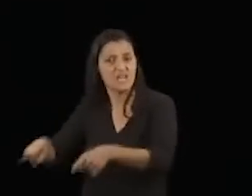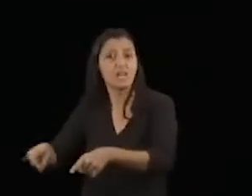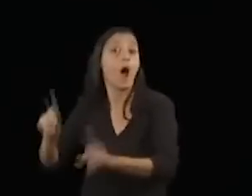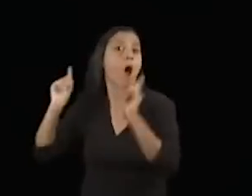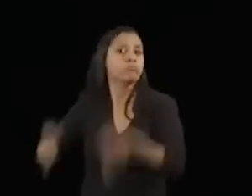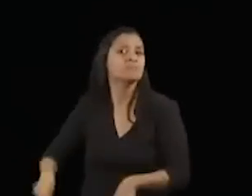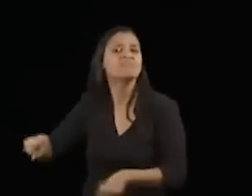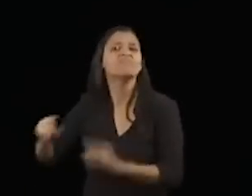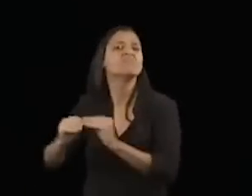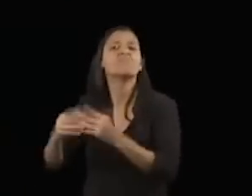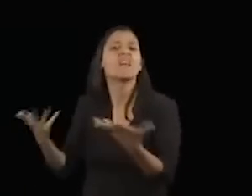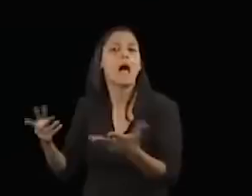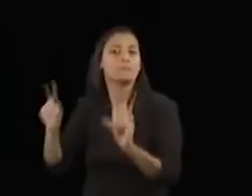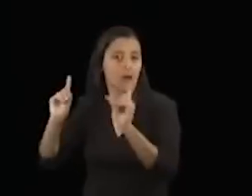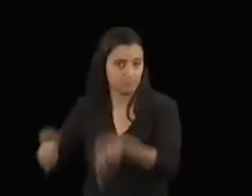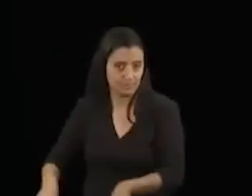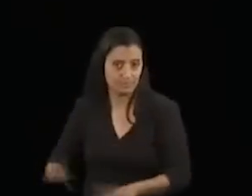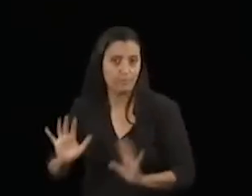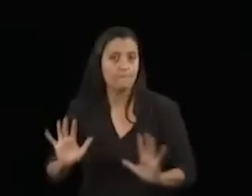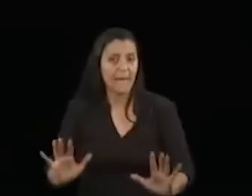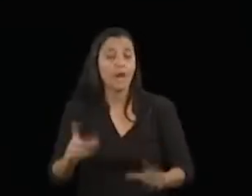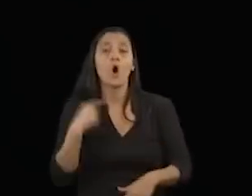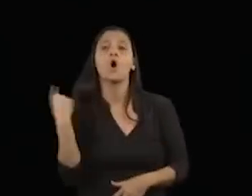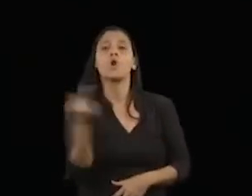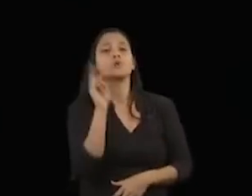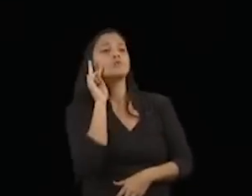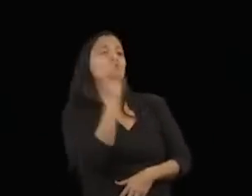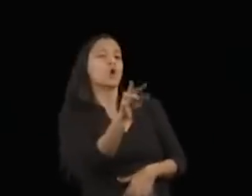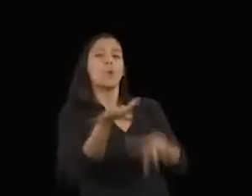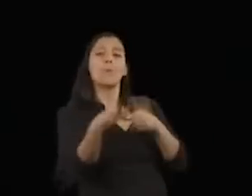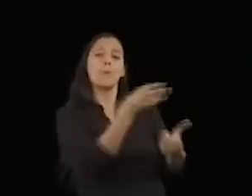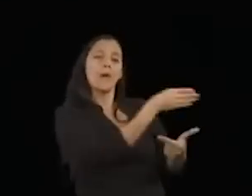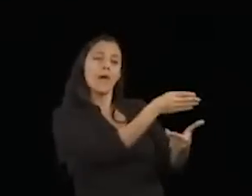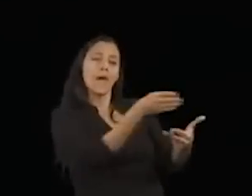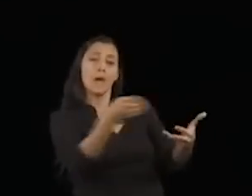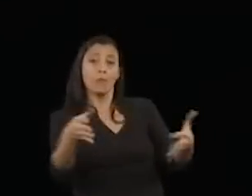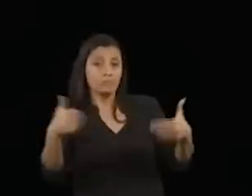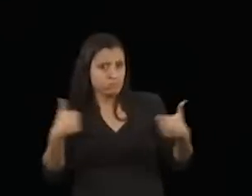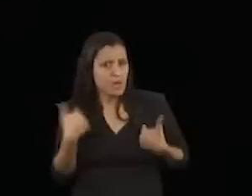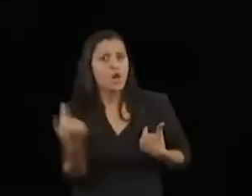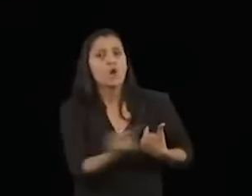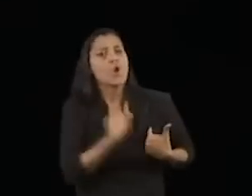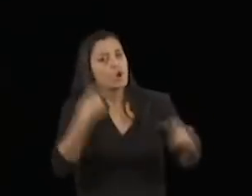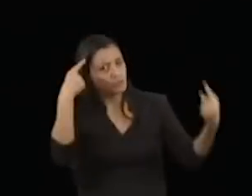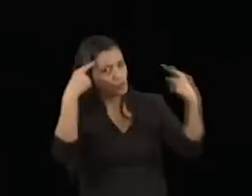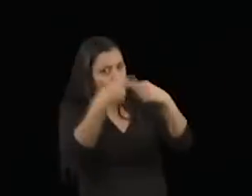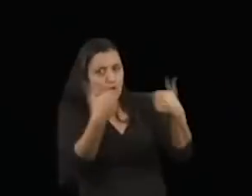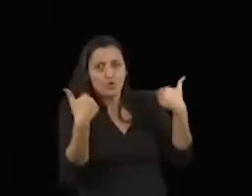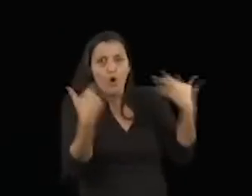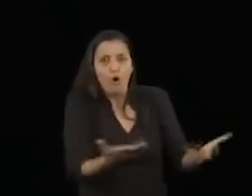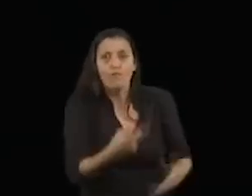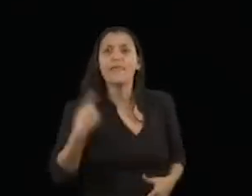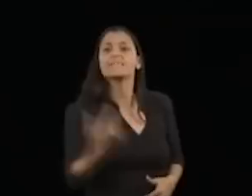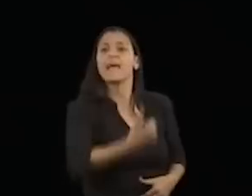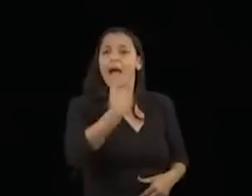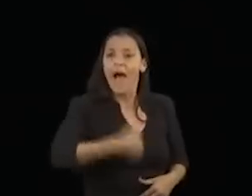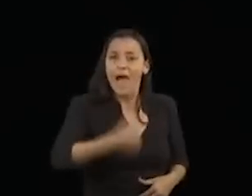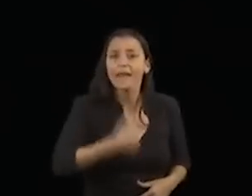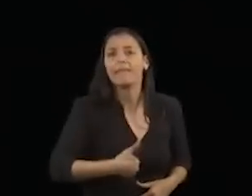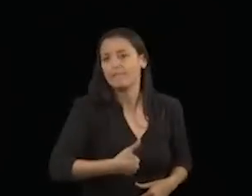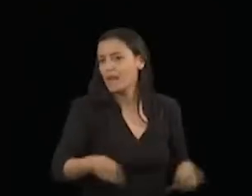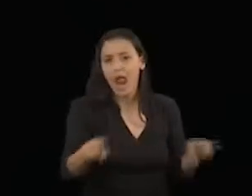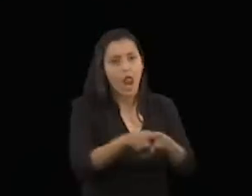hace. Entonces, nosotros estamos ofreciendo que Argentina sea este cuarto polo de